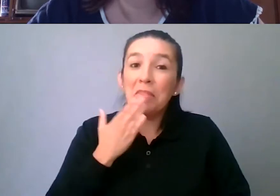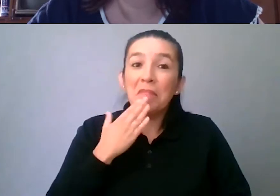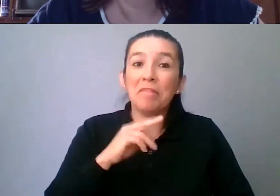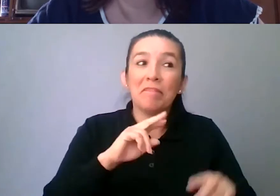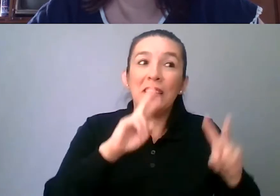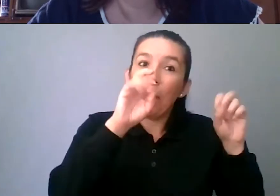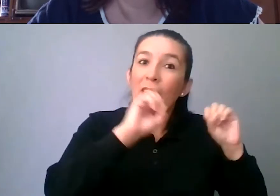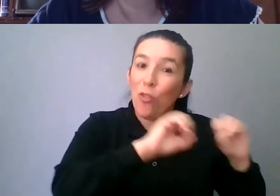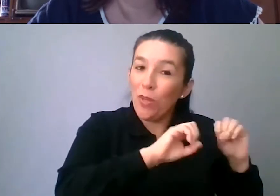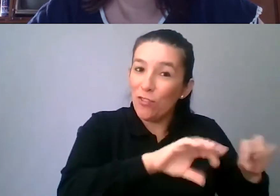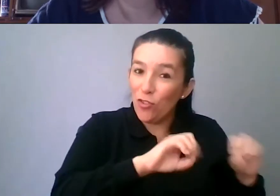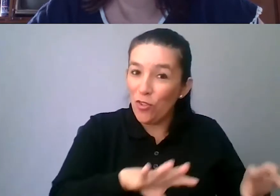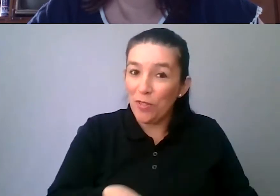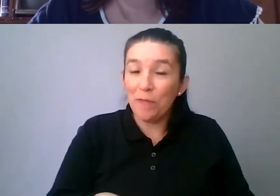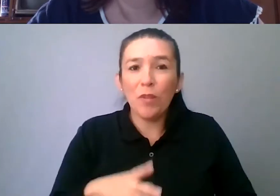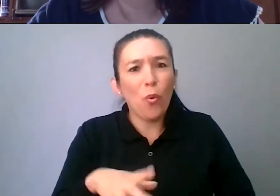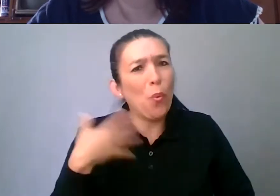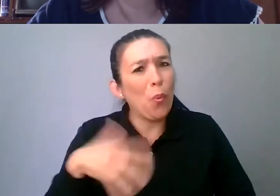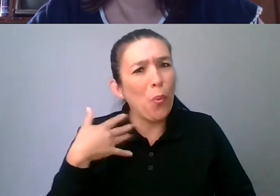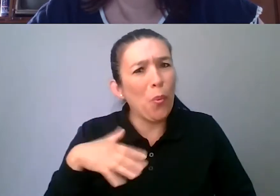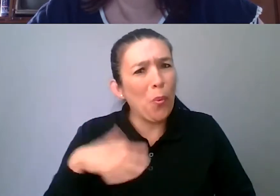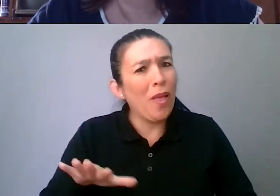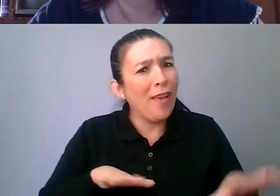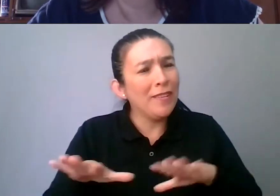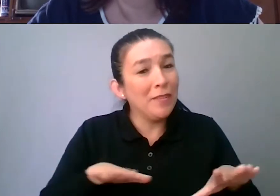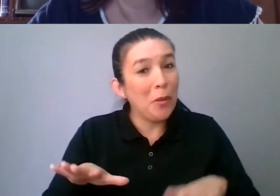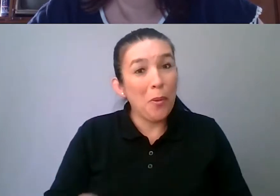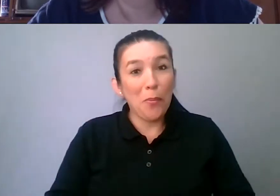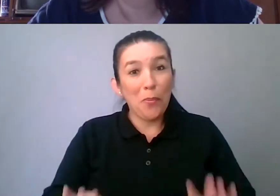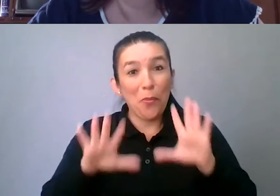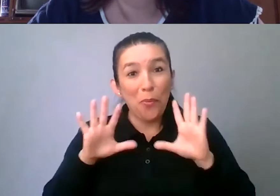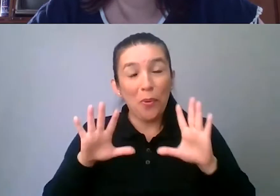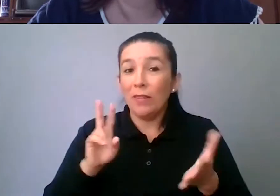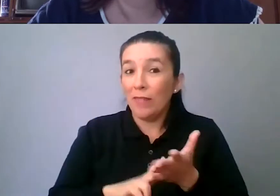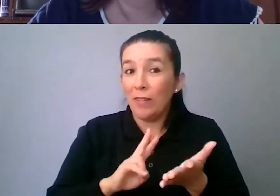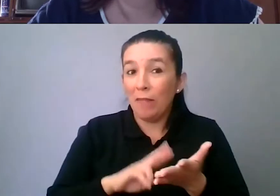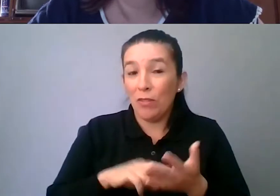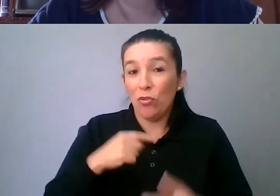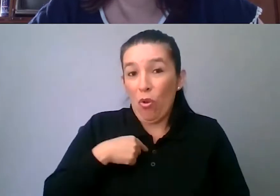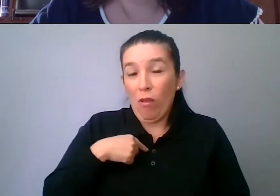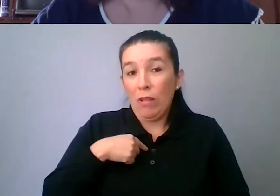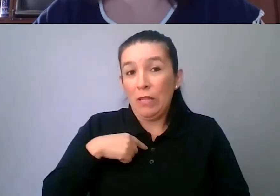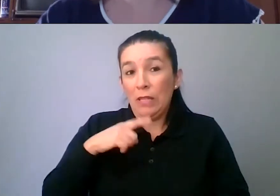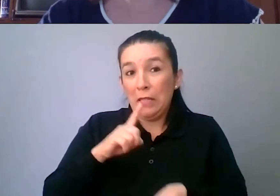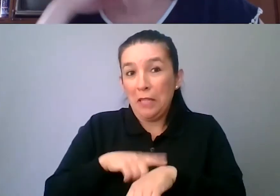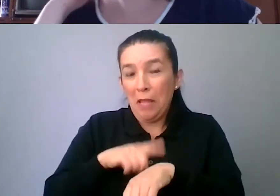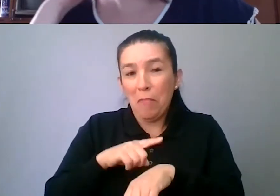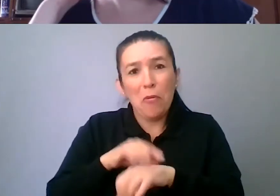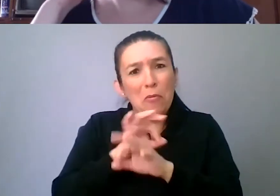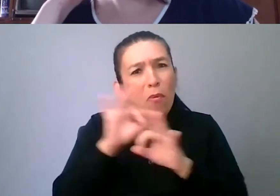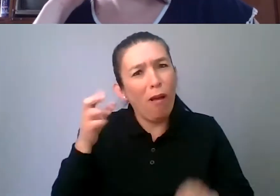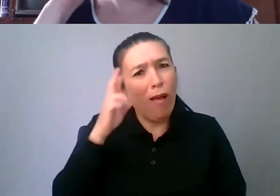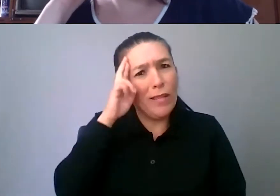educativo, una tremenda actividad que la verdad, en el tiempo que yo llevo, no había reflexionado